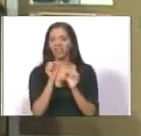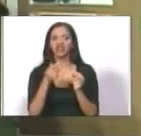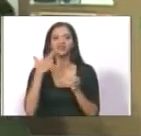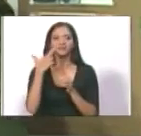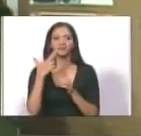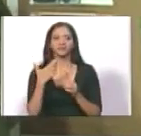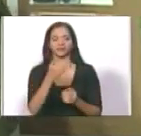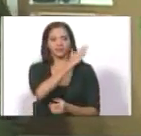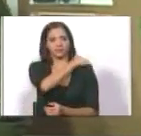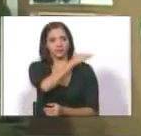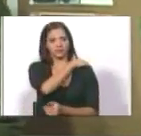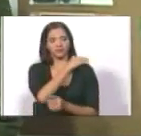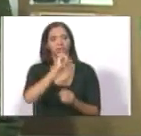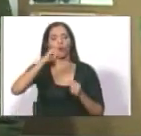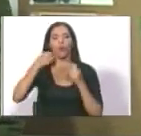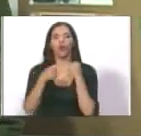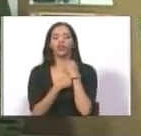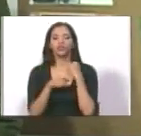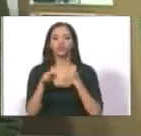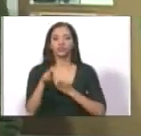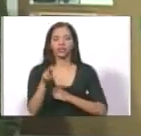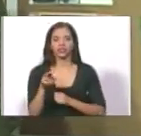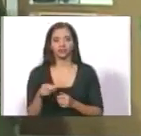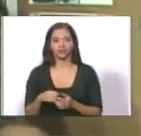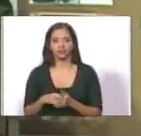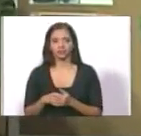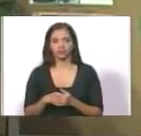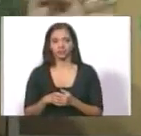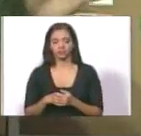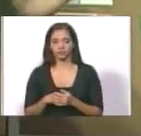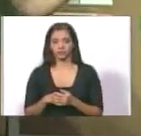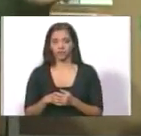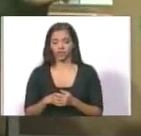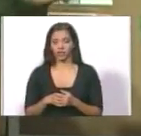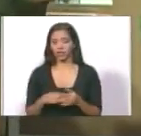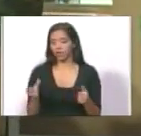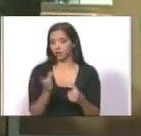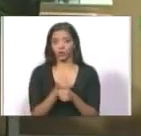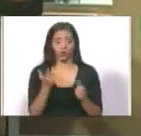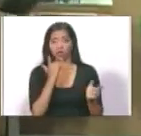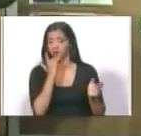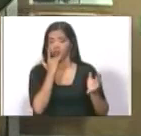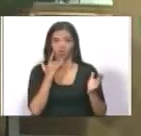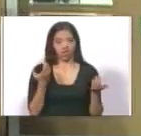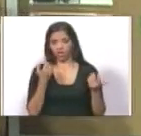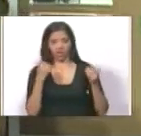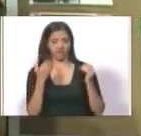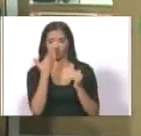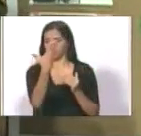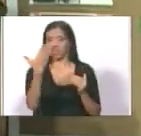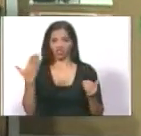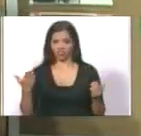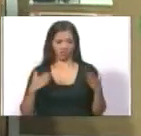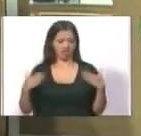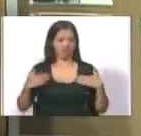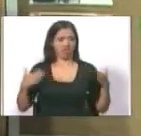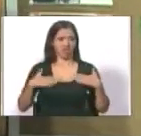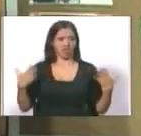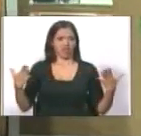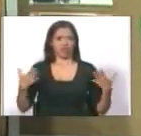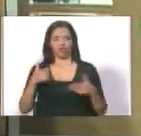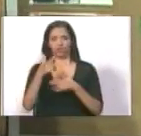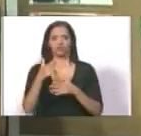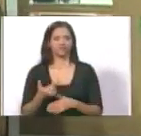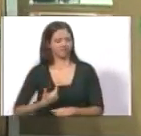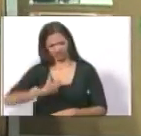escoltas de Juanito Alimaña, que apareció por ahí ahora como un superhéroe, enfrentando unas ametralladoras con su pecho. Cabina tan chimba, vale,